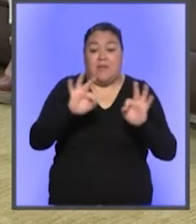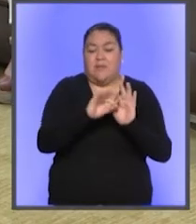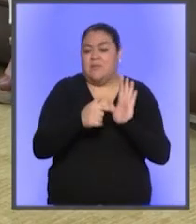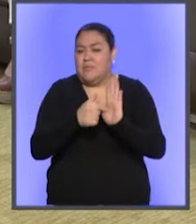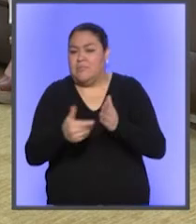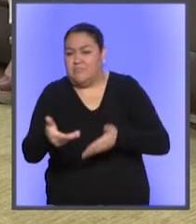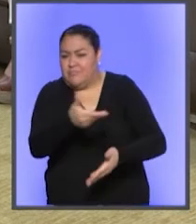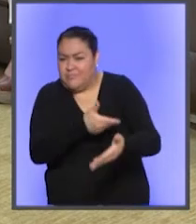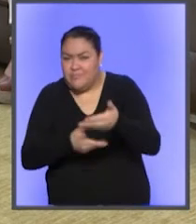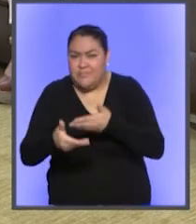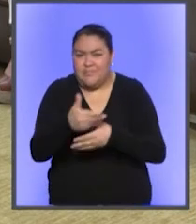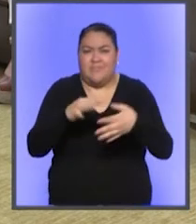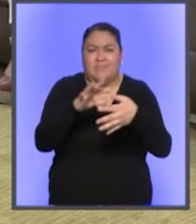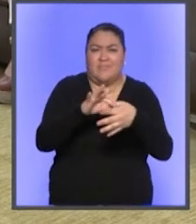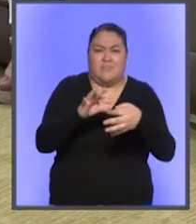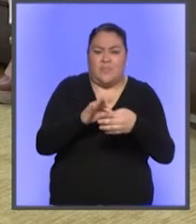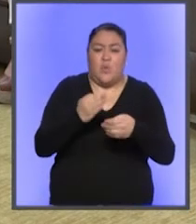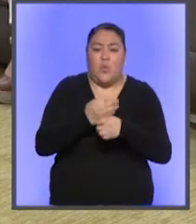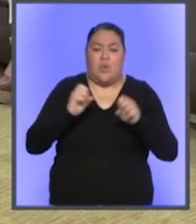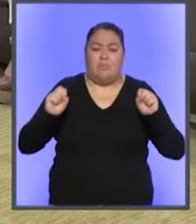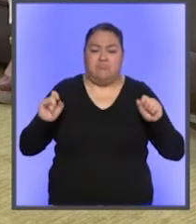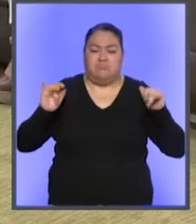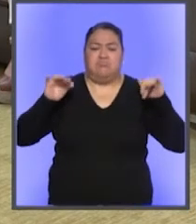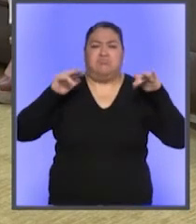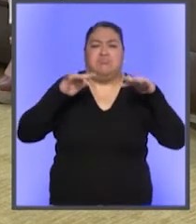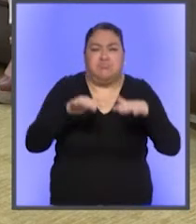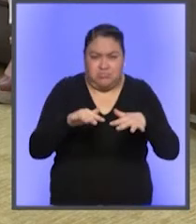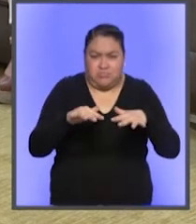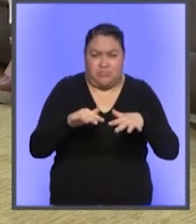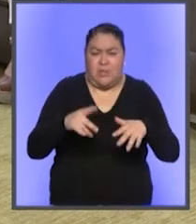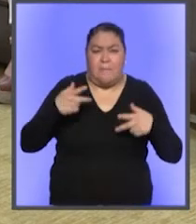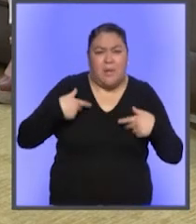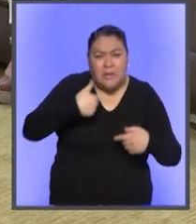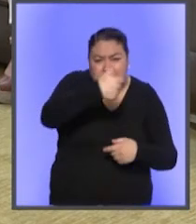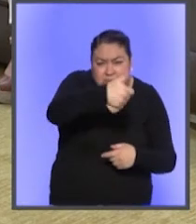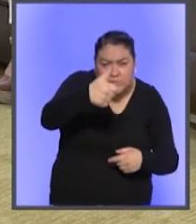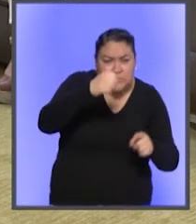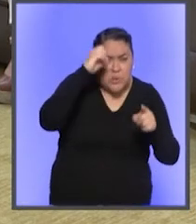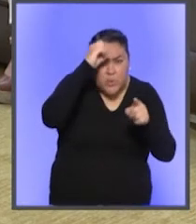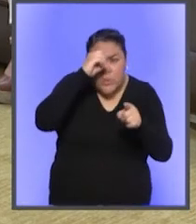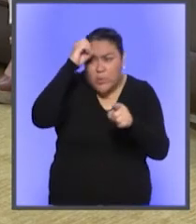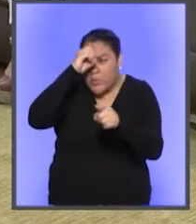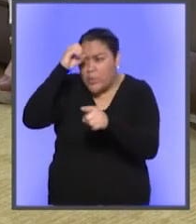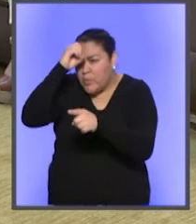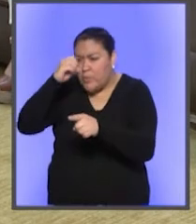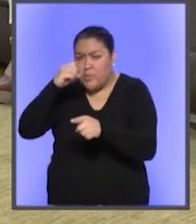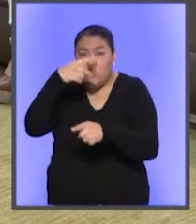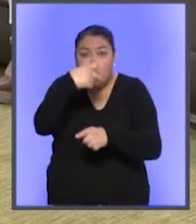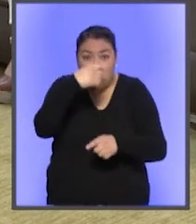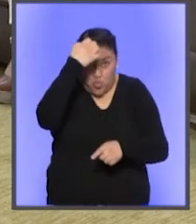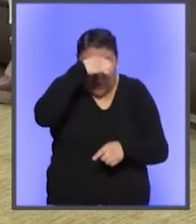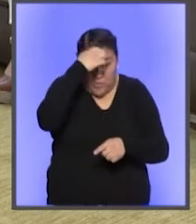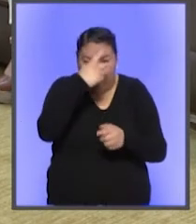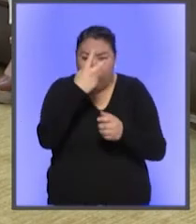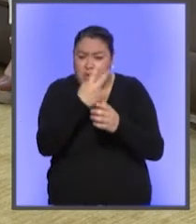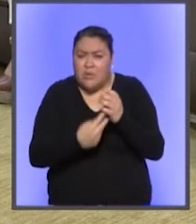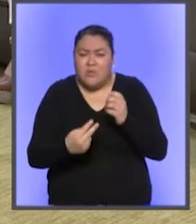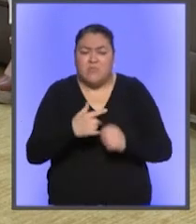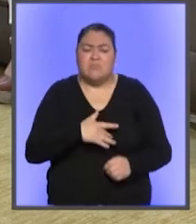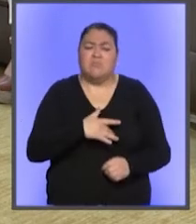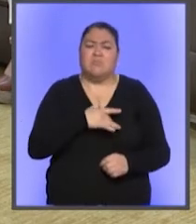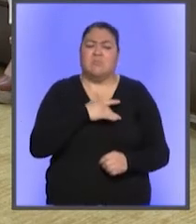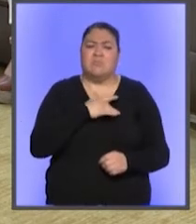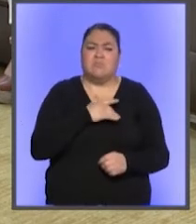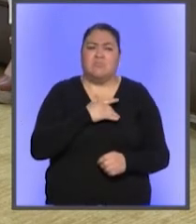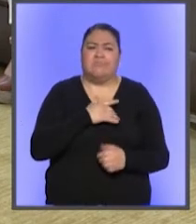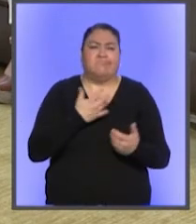importante que Esparta en el marco de este encuentro de todos estos testimonios que hemos escuchado pero también en su experiencia Cuál